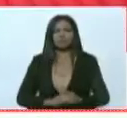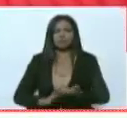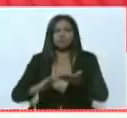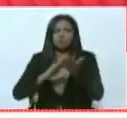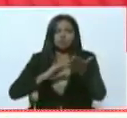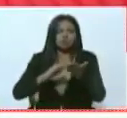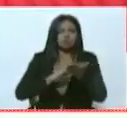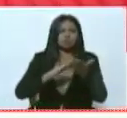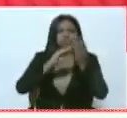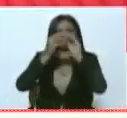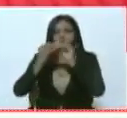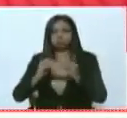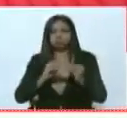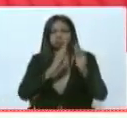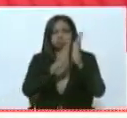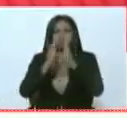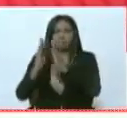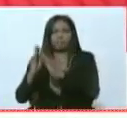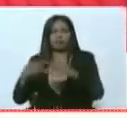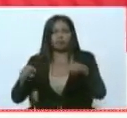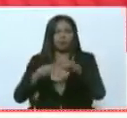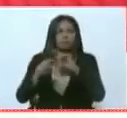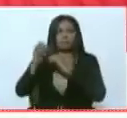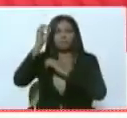mejorar, reorganizar las capacidades.